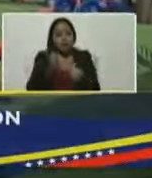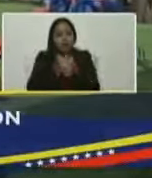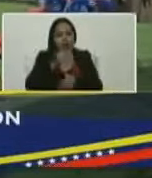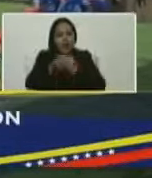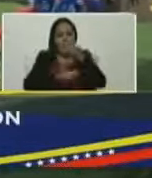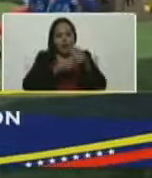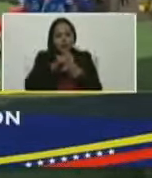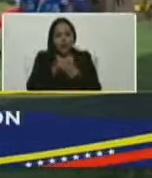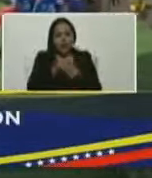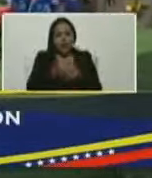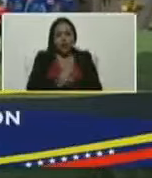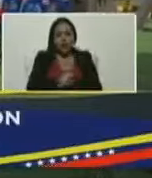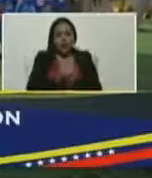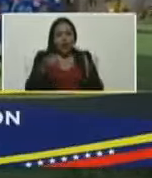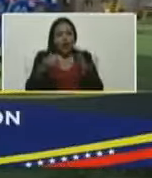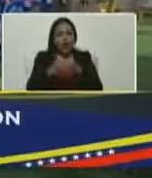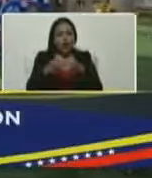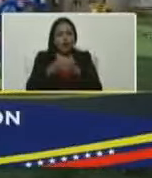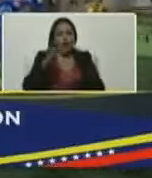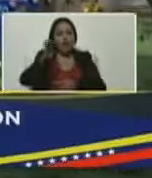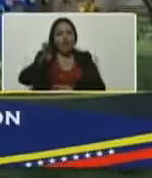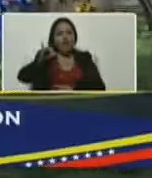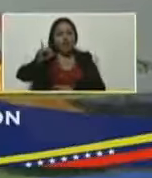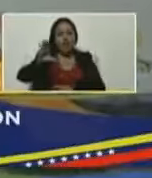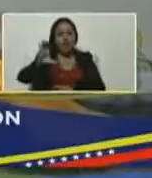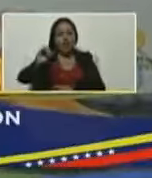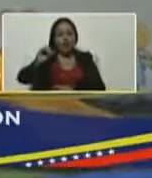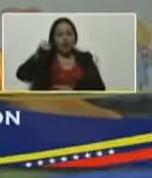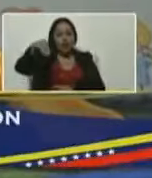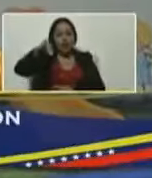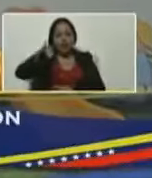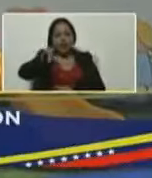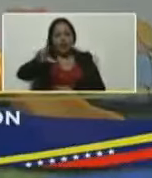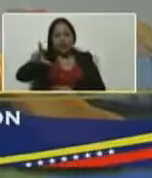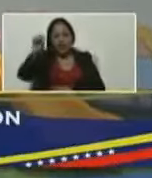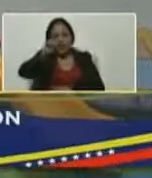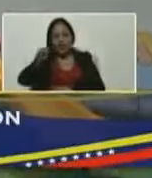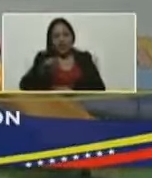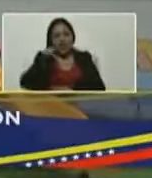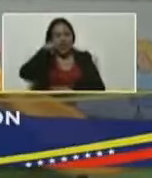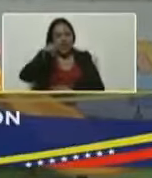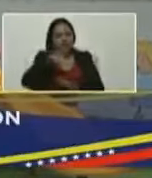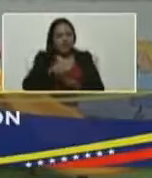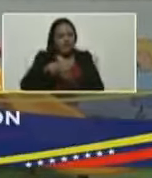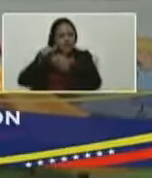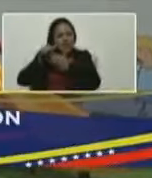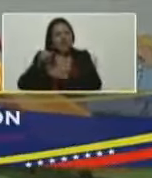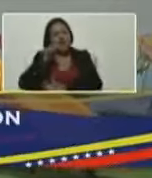con la Bricomil, que fue bandera de quien, de nuestro presidente.